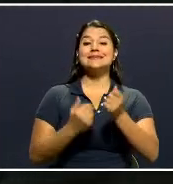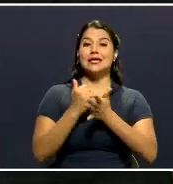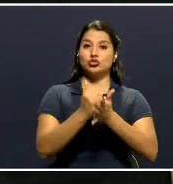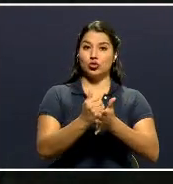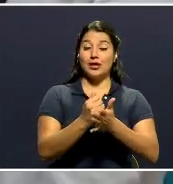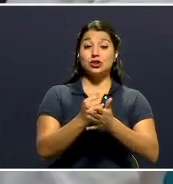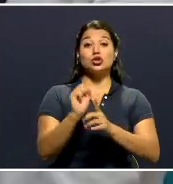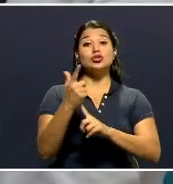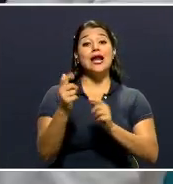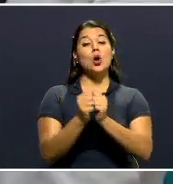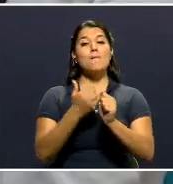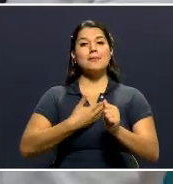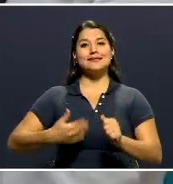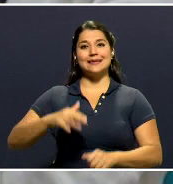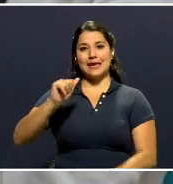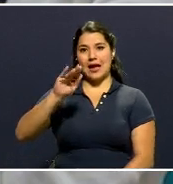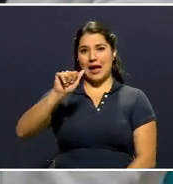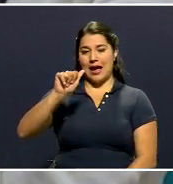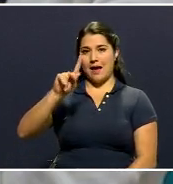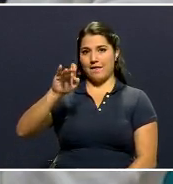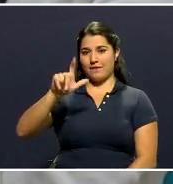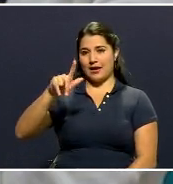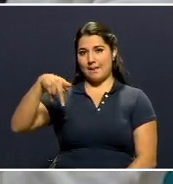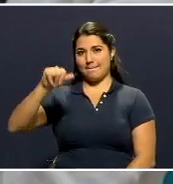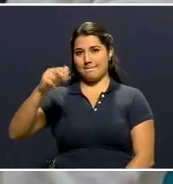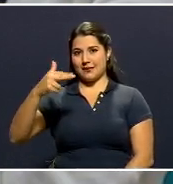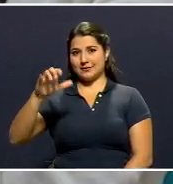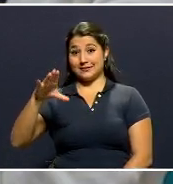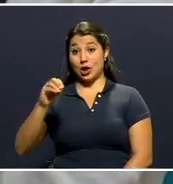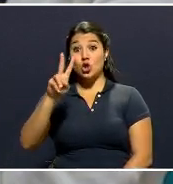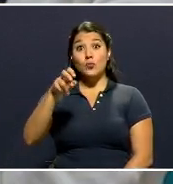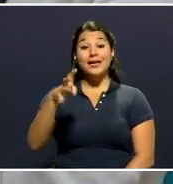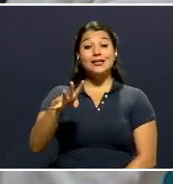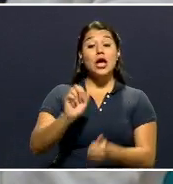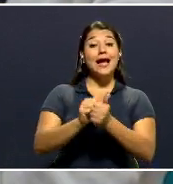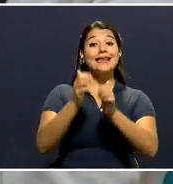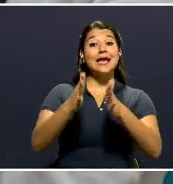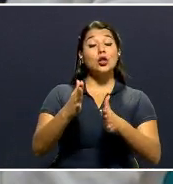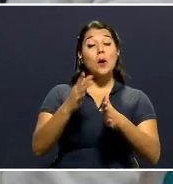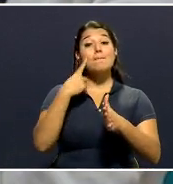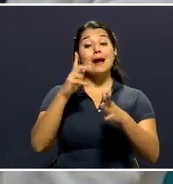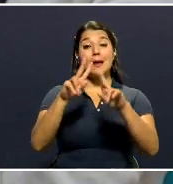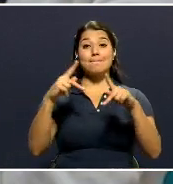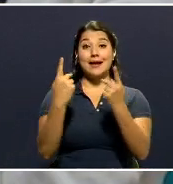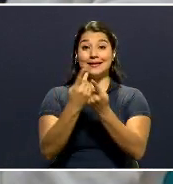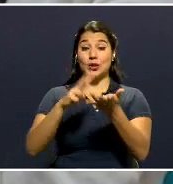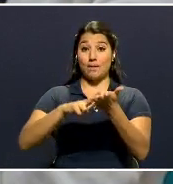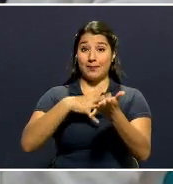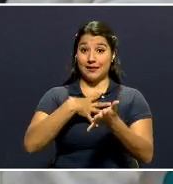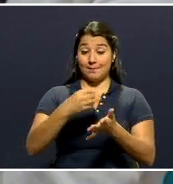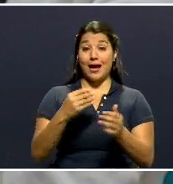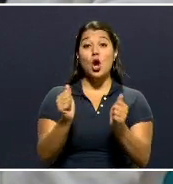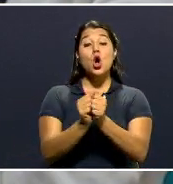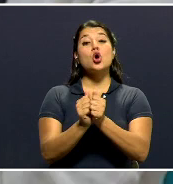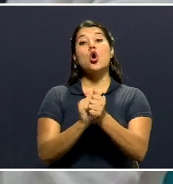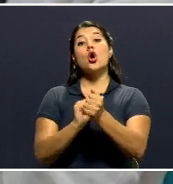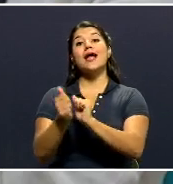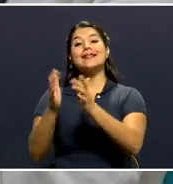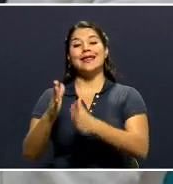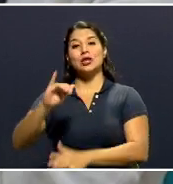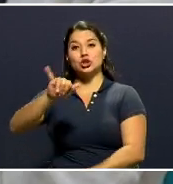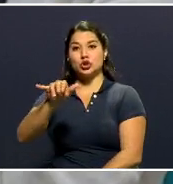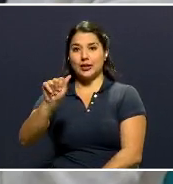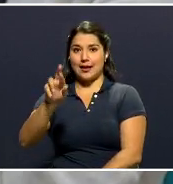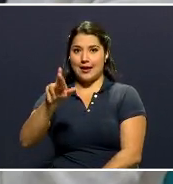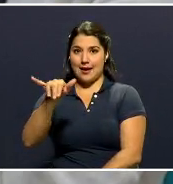Abel Pacheco. En el 2014 fue candidata a la vicepresidencia del Partido Liberación Nacional con el candidato presidencial Johnny